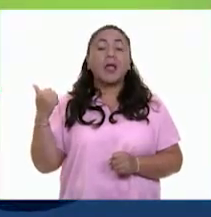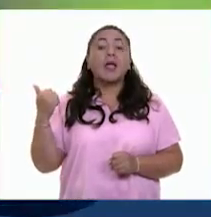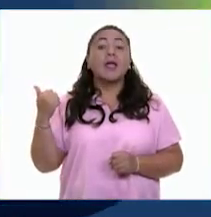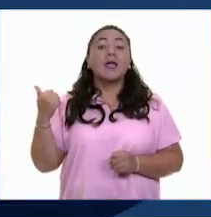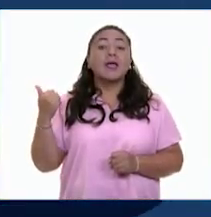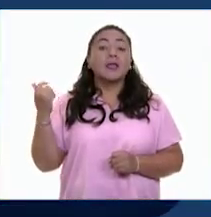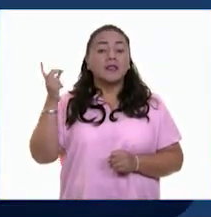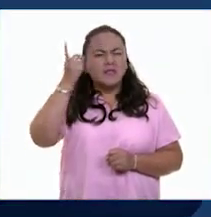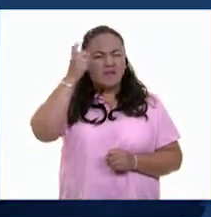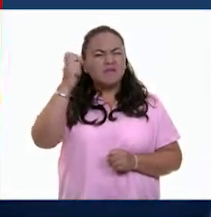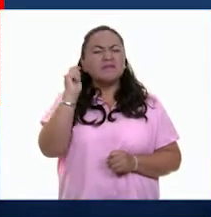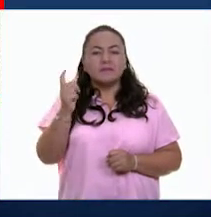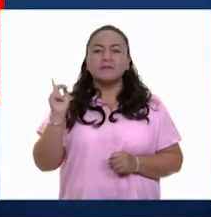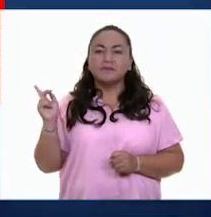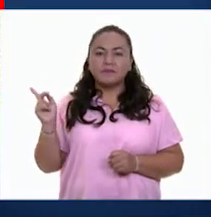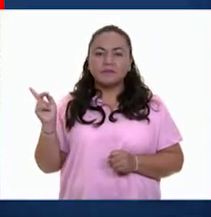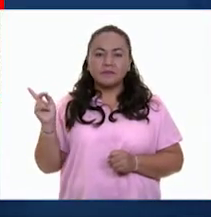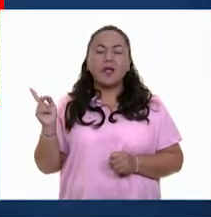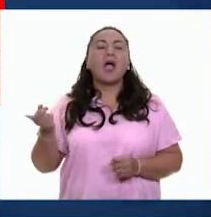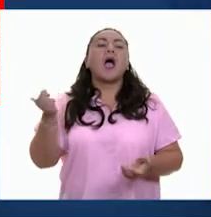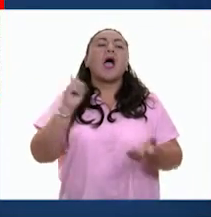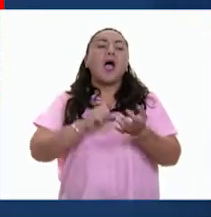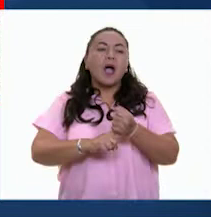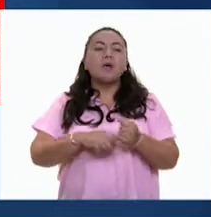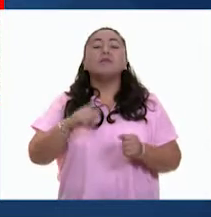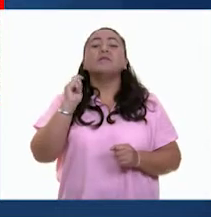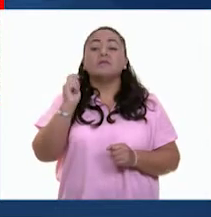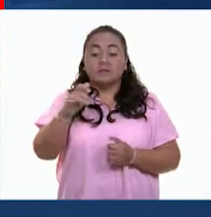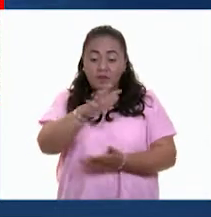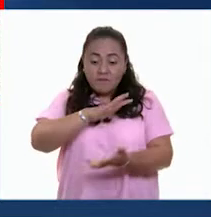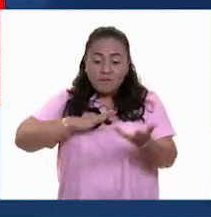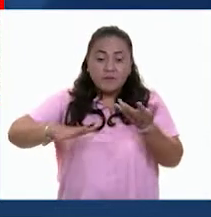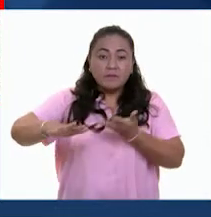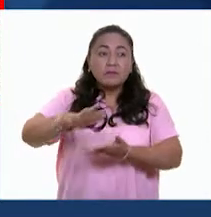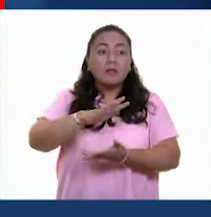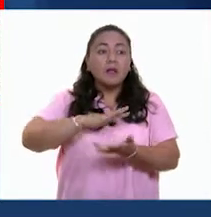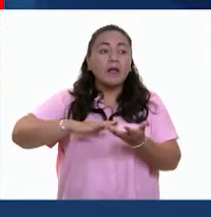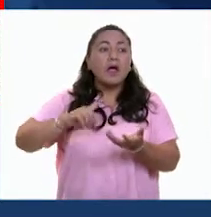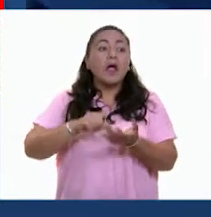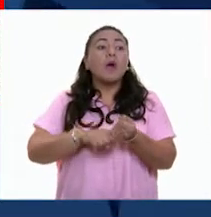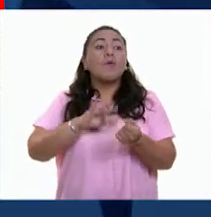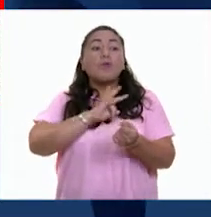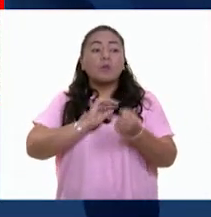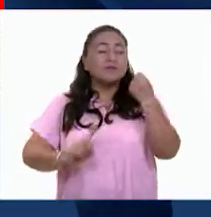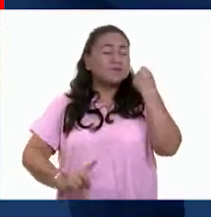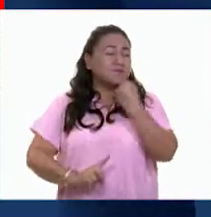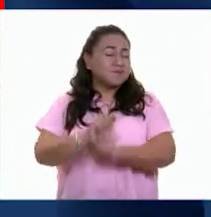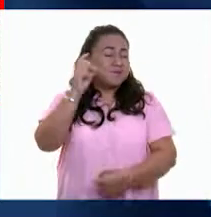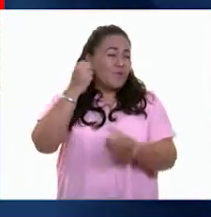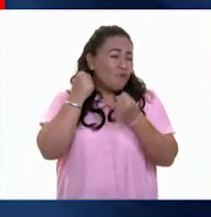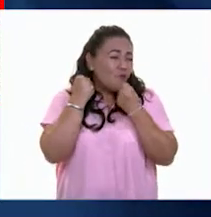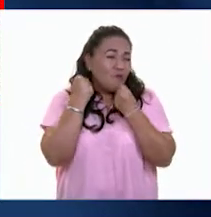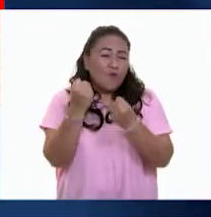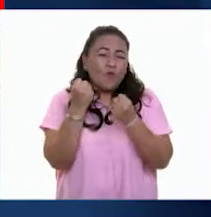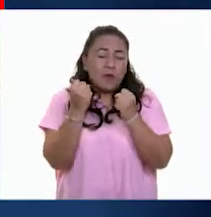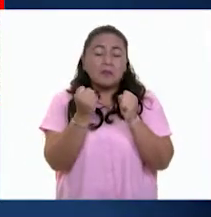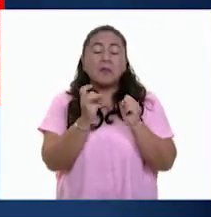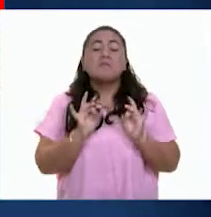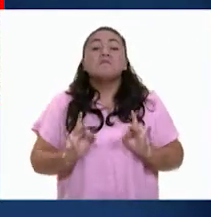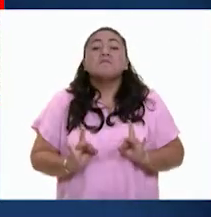ver... Es la probabilidad de ocurrencia de un fenómeno potencialmente dañino en un lapso